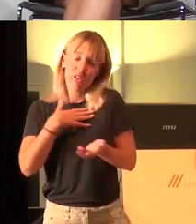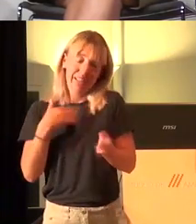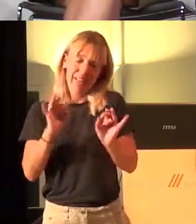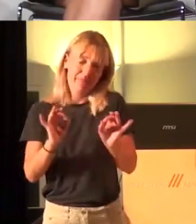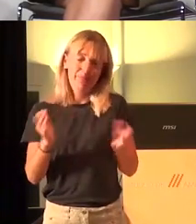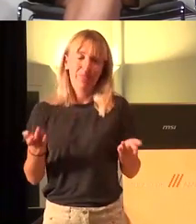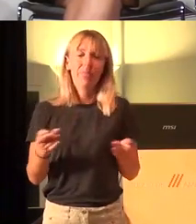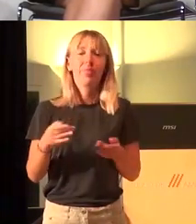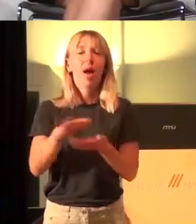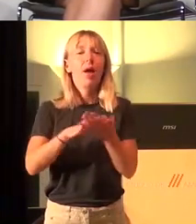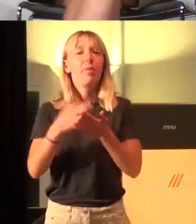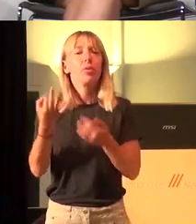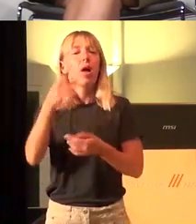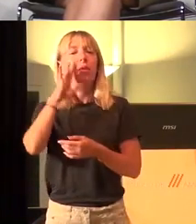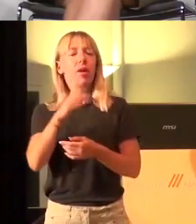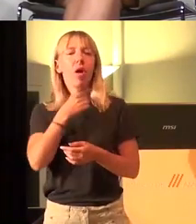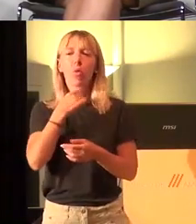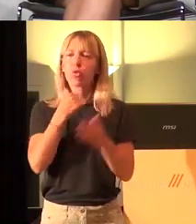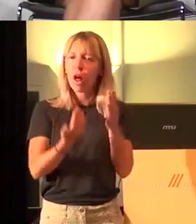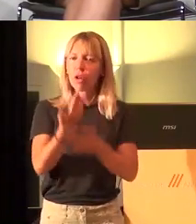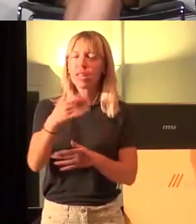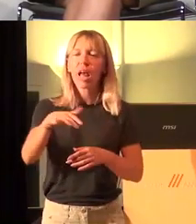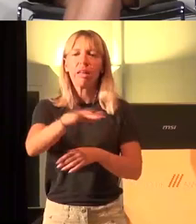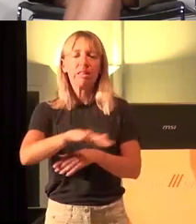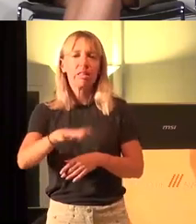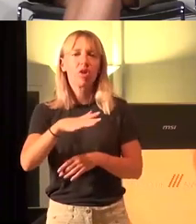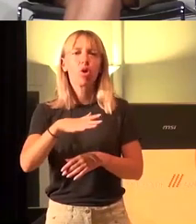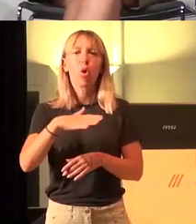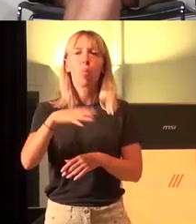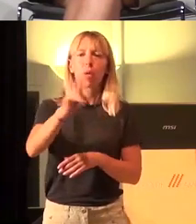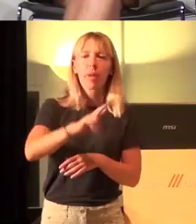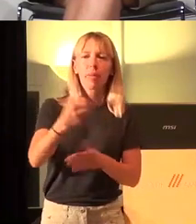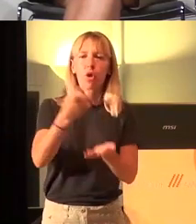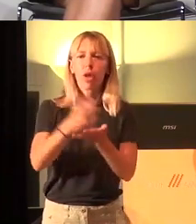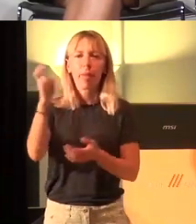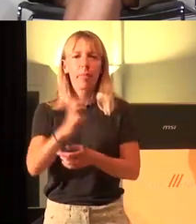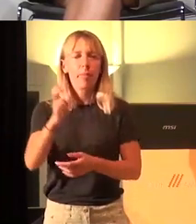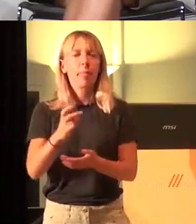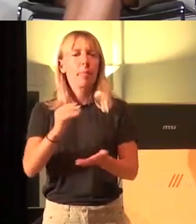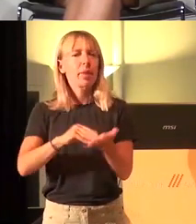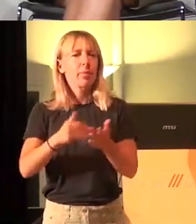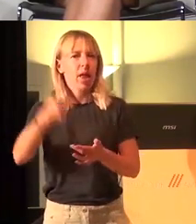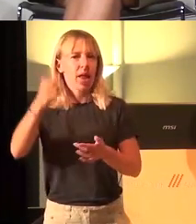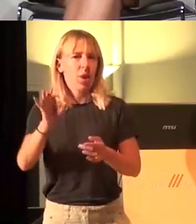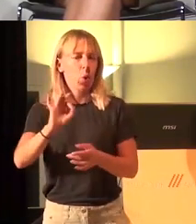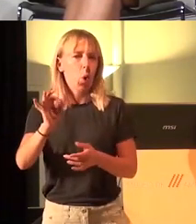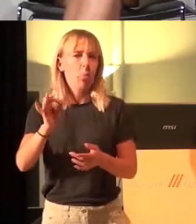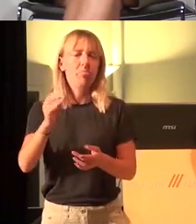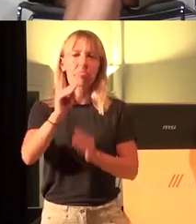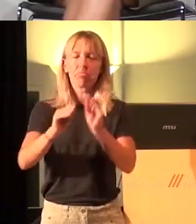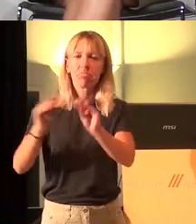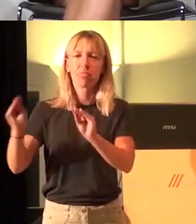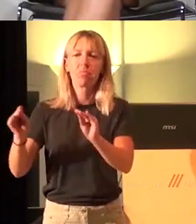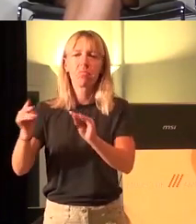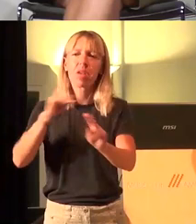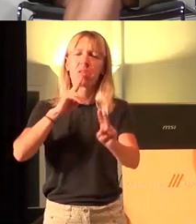hablar, oye, ¿qué os ha parecido? ¿Os ha gustado el guía? ¿Os ha gustado el sitio? Tal, por poder repetir, por venir más veces. Entonces, vemos que la gente